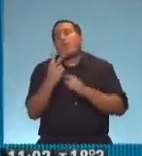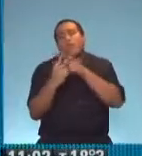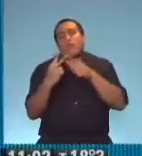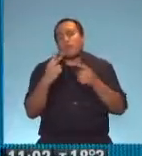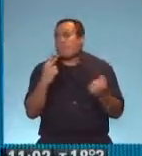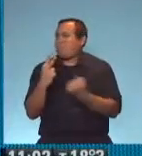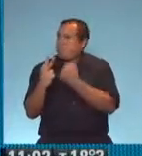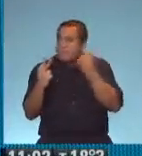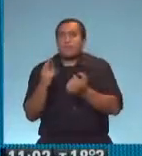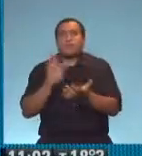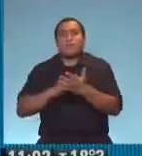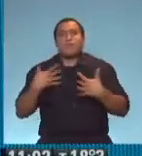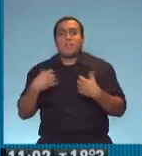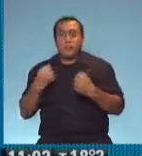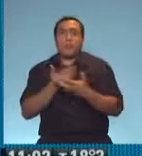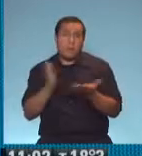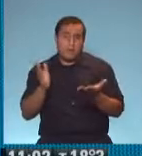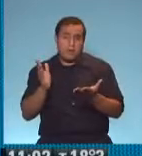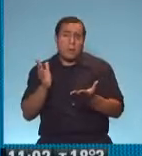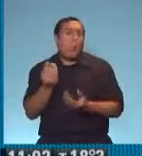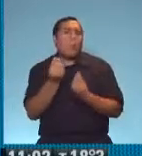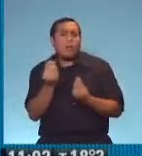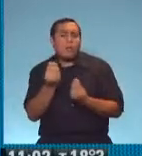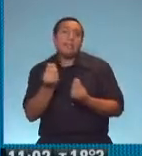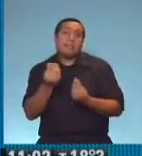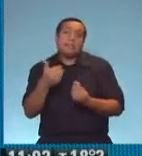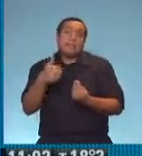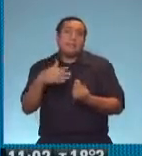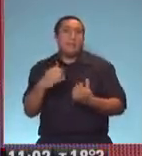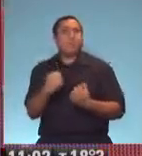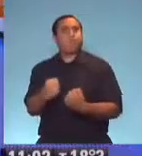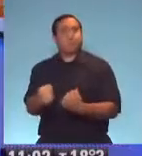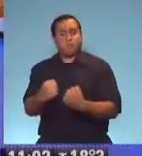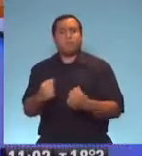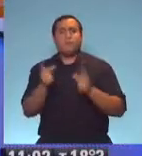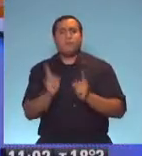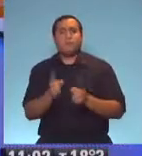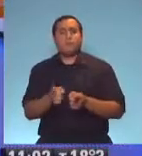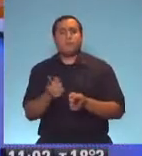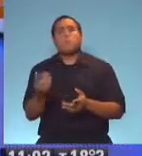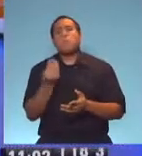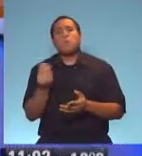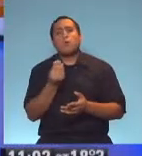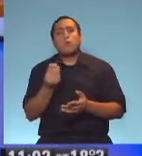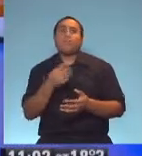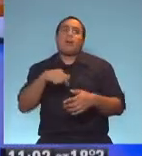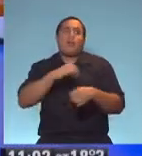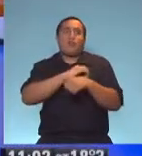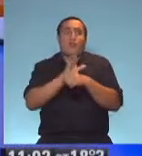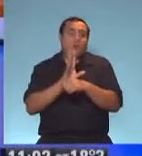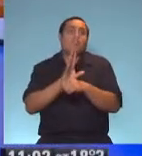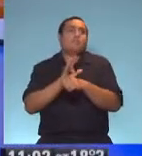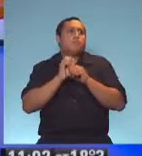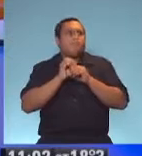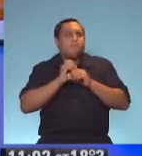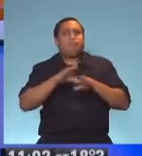fundamentales de la salud pública y que se han fortalecido mucho en los últimos años y fundamentalmente con todo esto del COVID estamos todo el